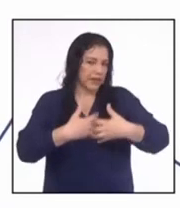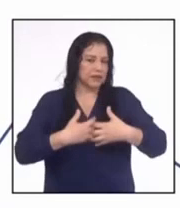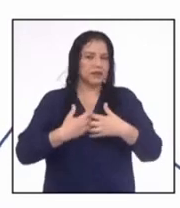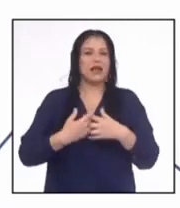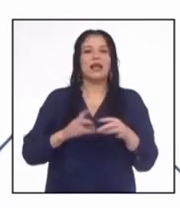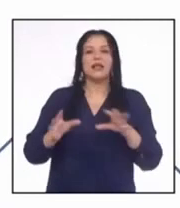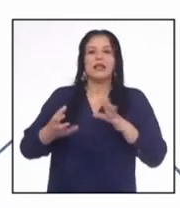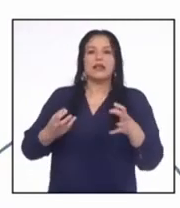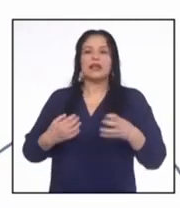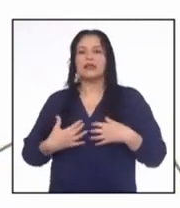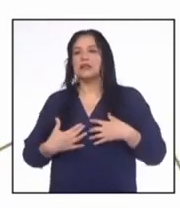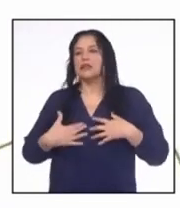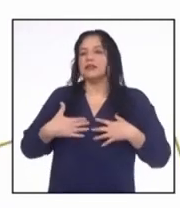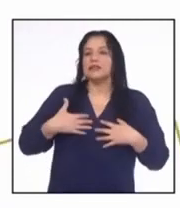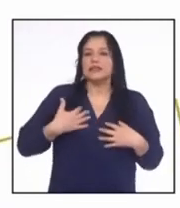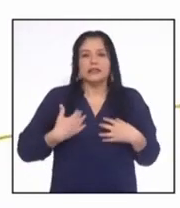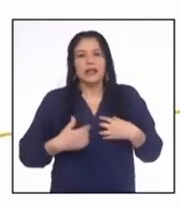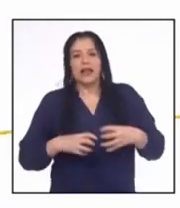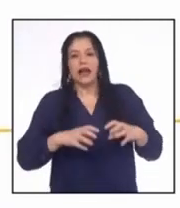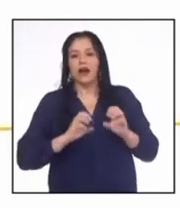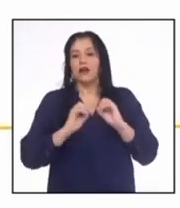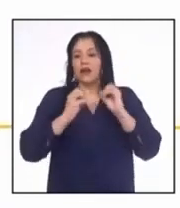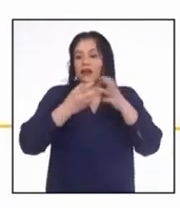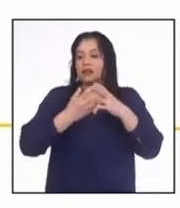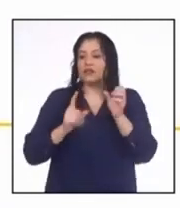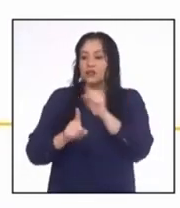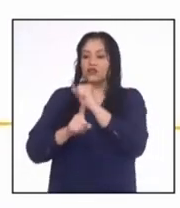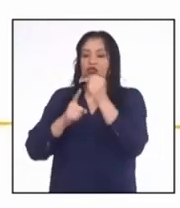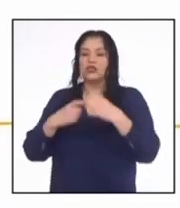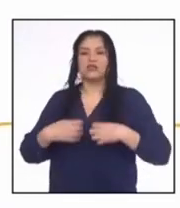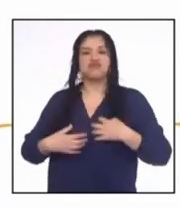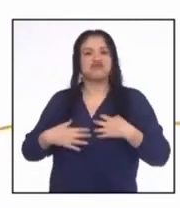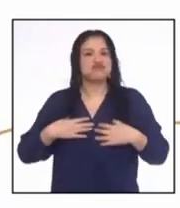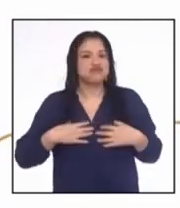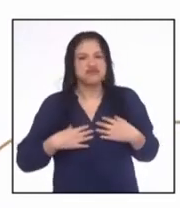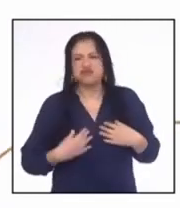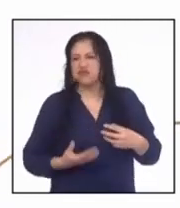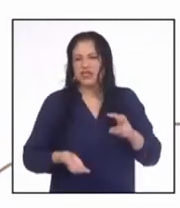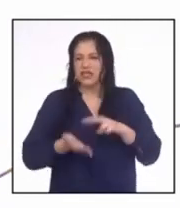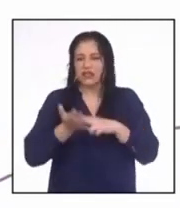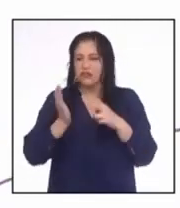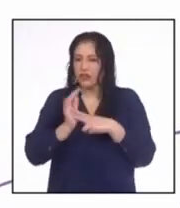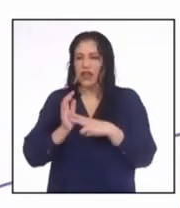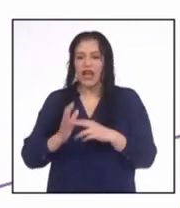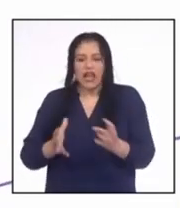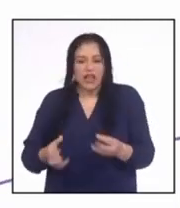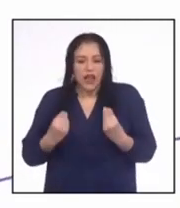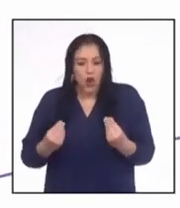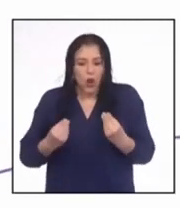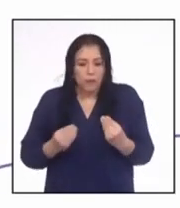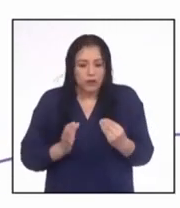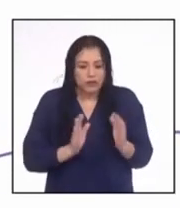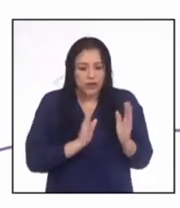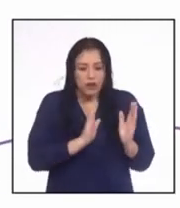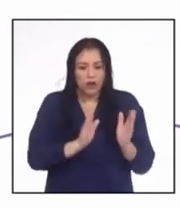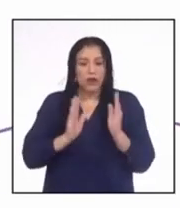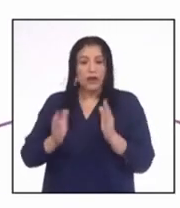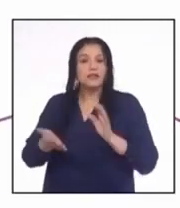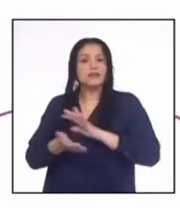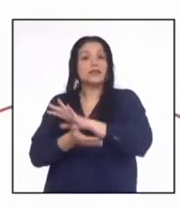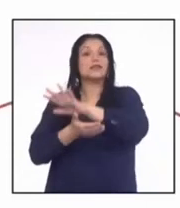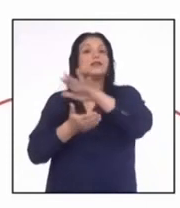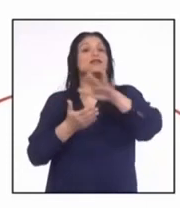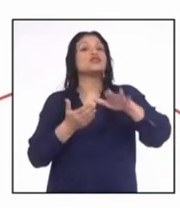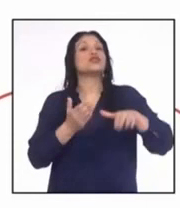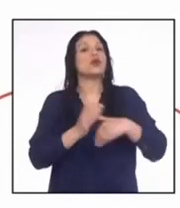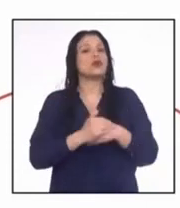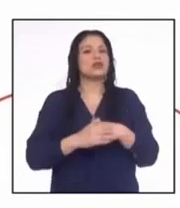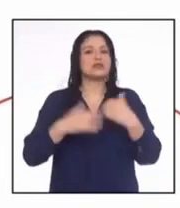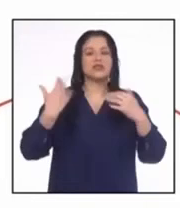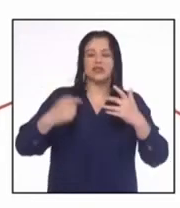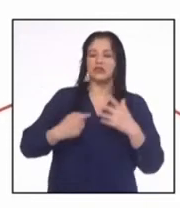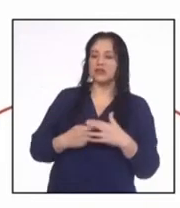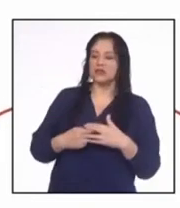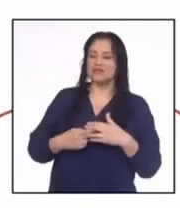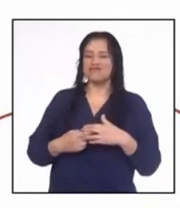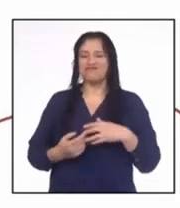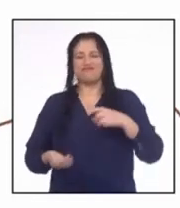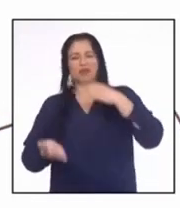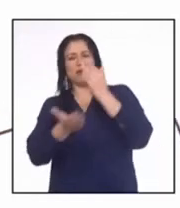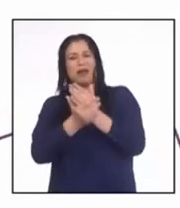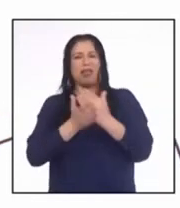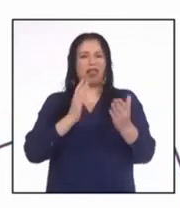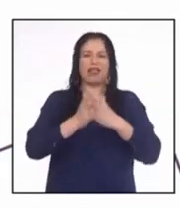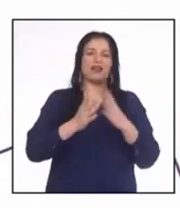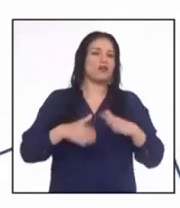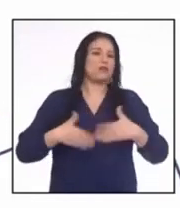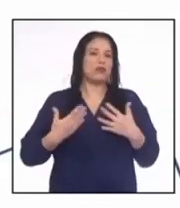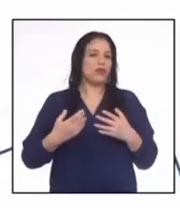genera ansiedad en la organización social, es decir, entre cómo se organizan todos y un entrampamiento en